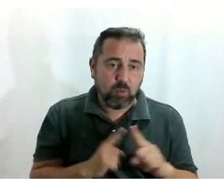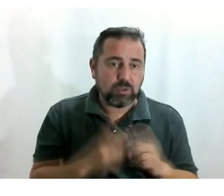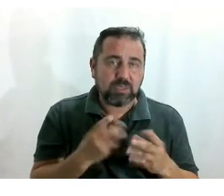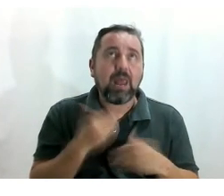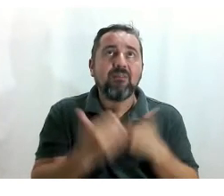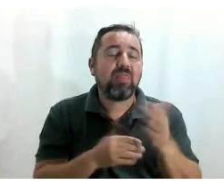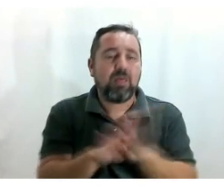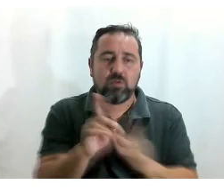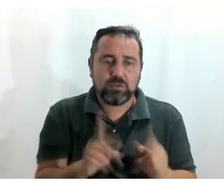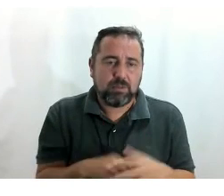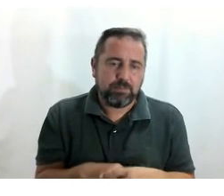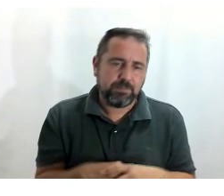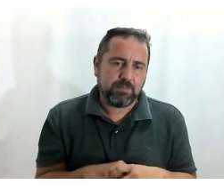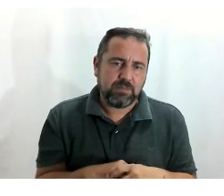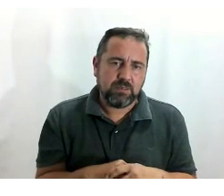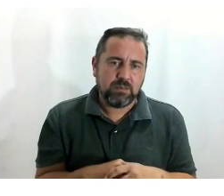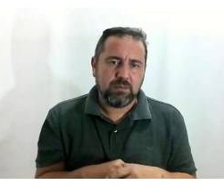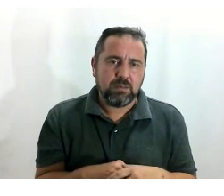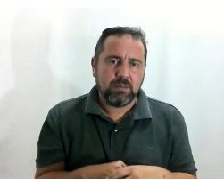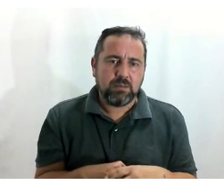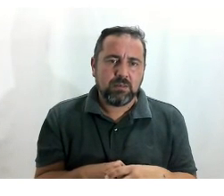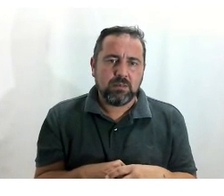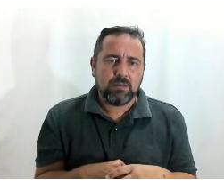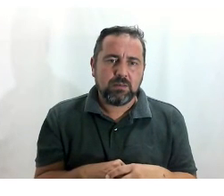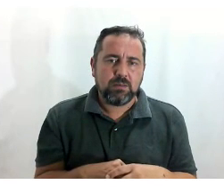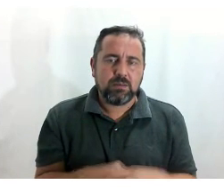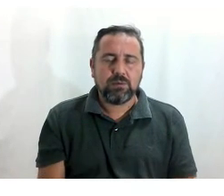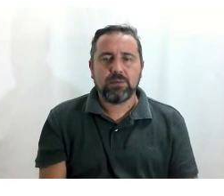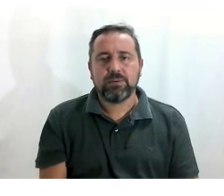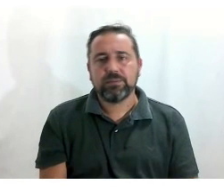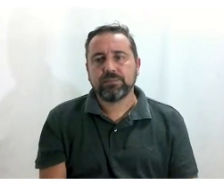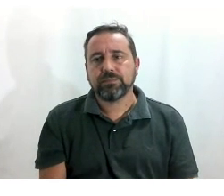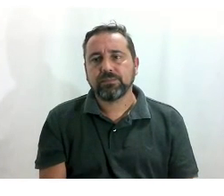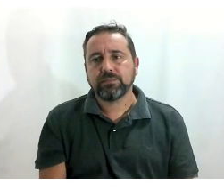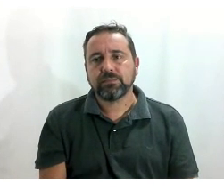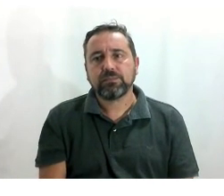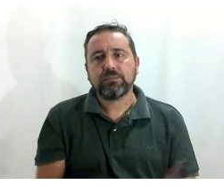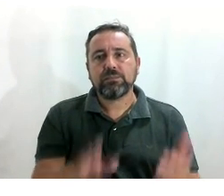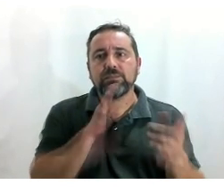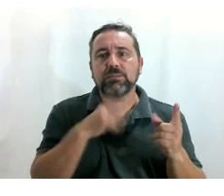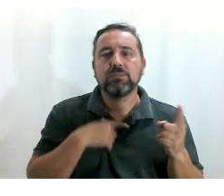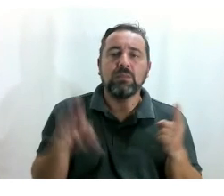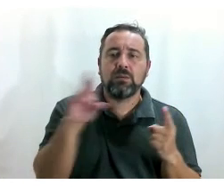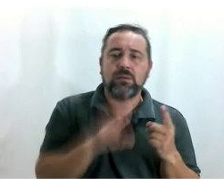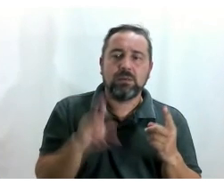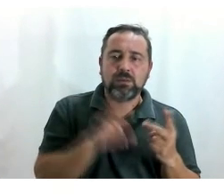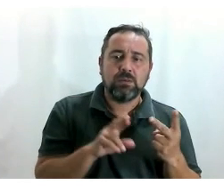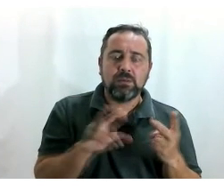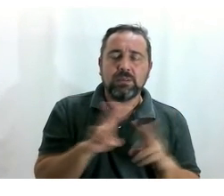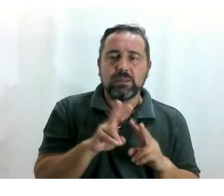avanzada. Sí, a este respecto, y como hemos incidido en la